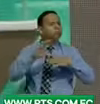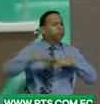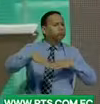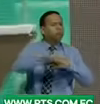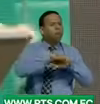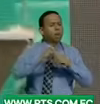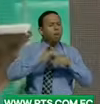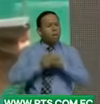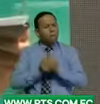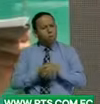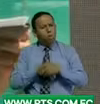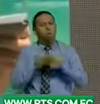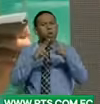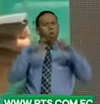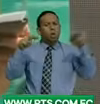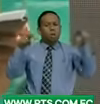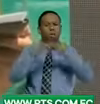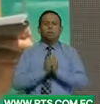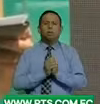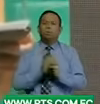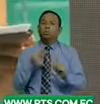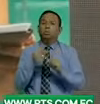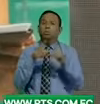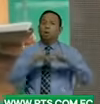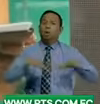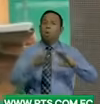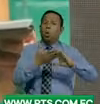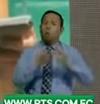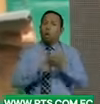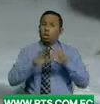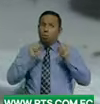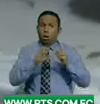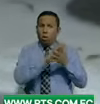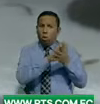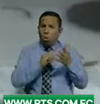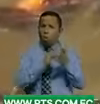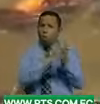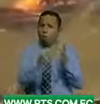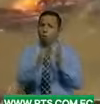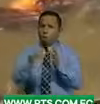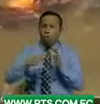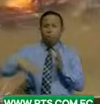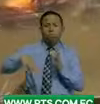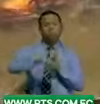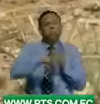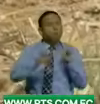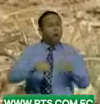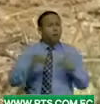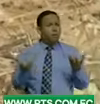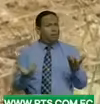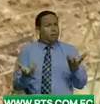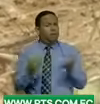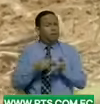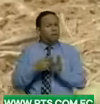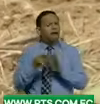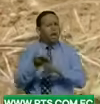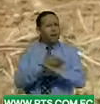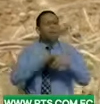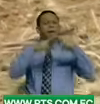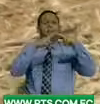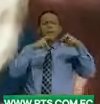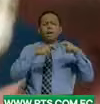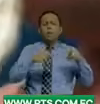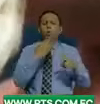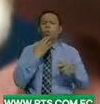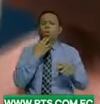El objetivo es que las comunidades aprovechen estos recursos de manera sostenible y efectivamente las investigaciones